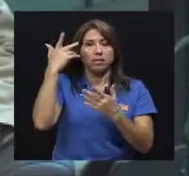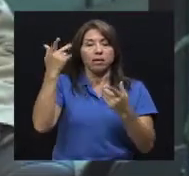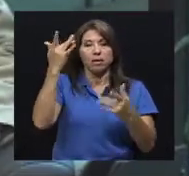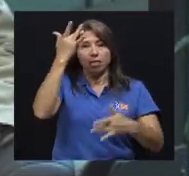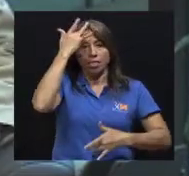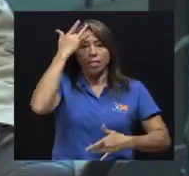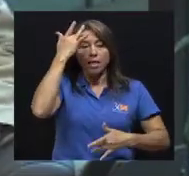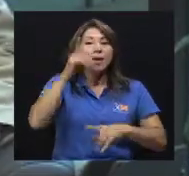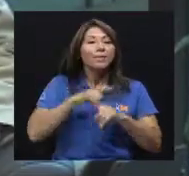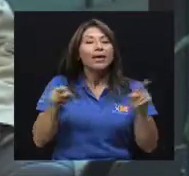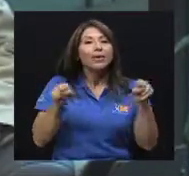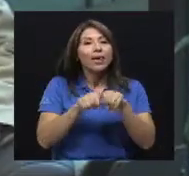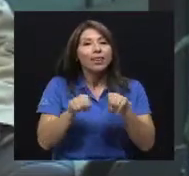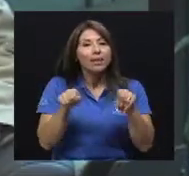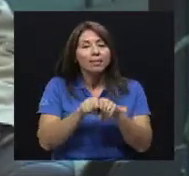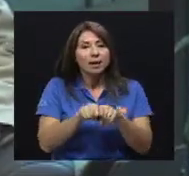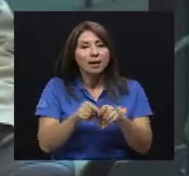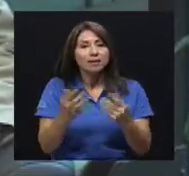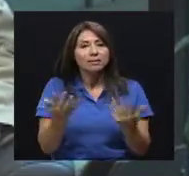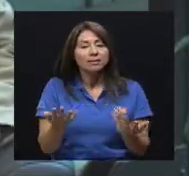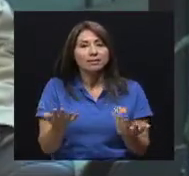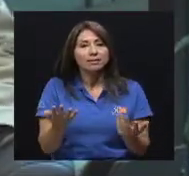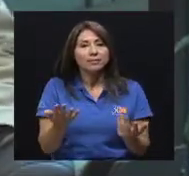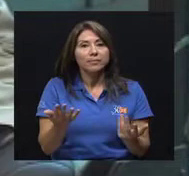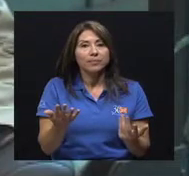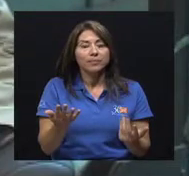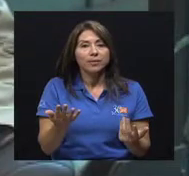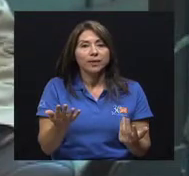antes. Pero además, y no sé si lo han notado,